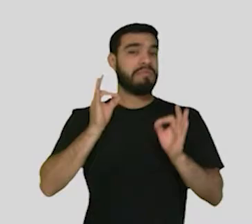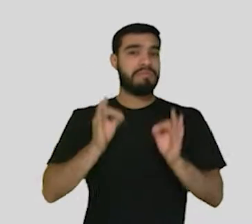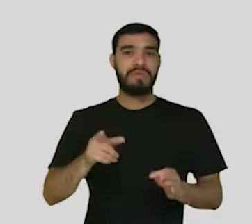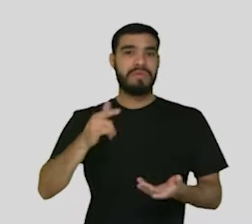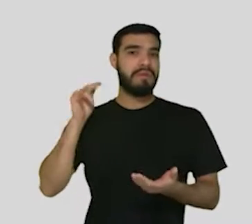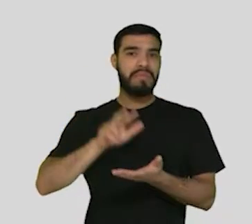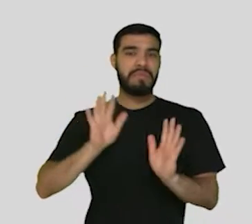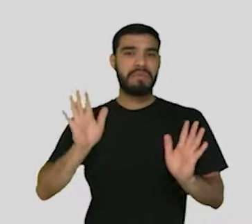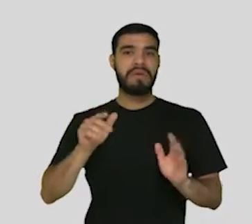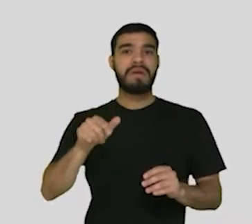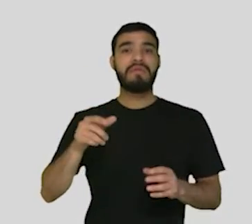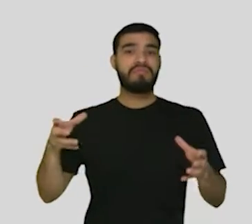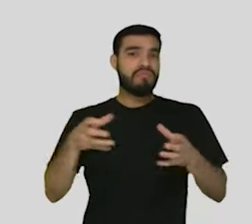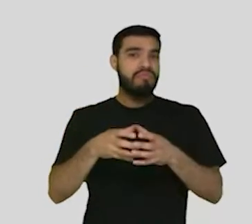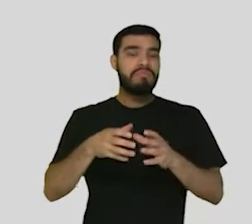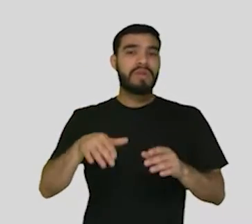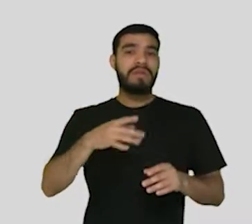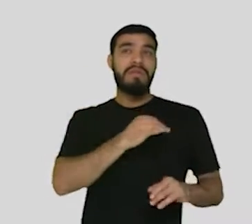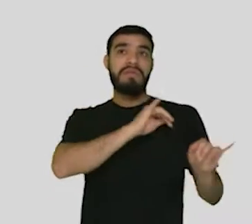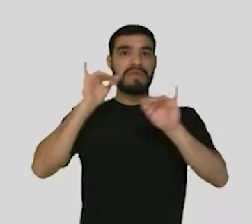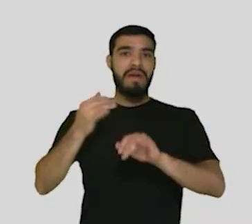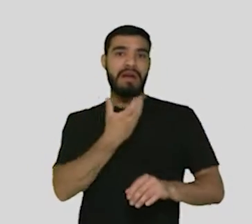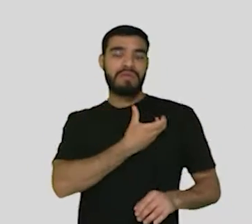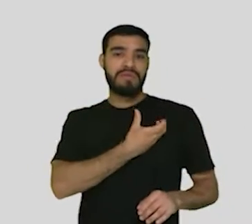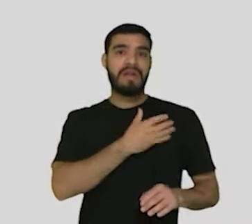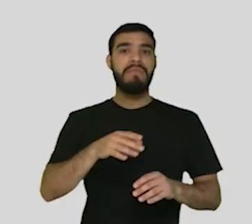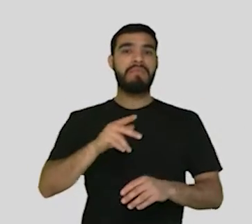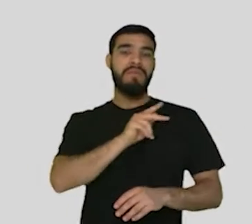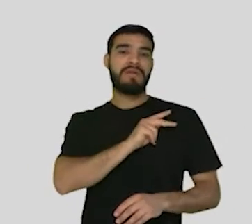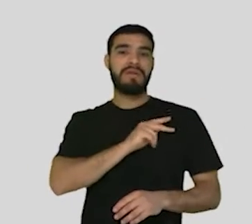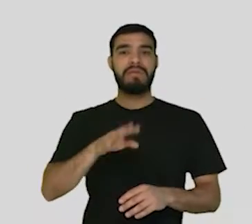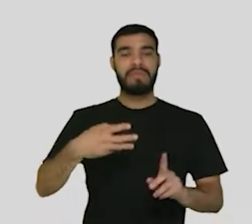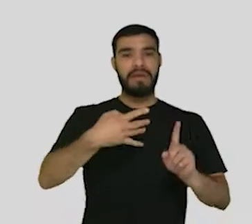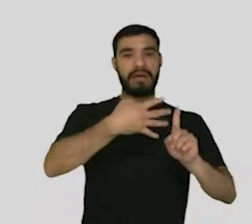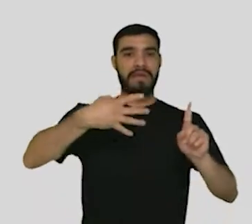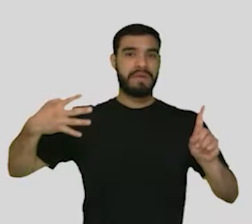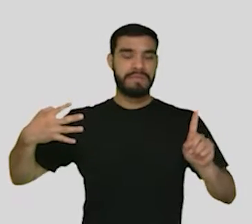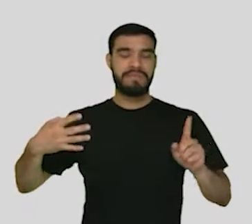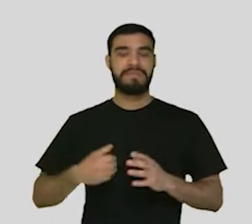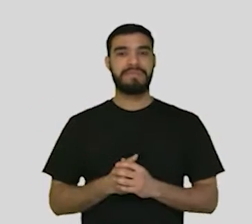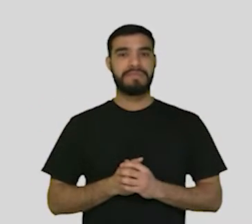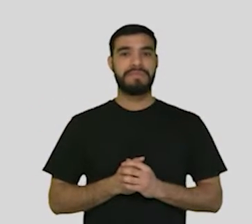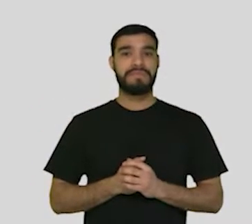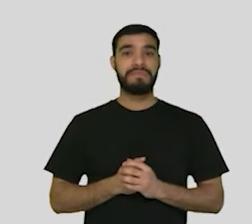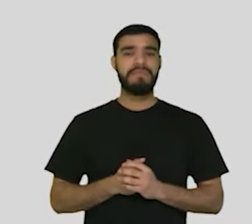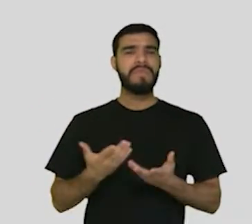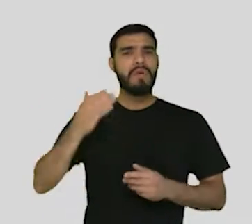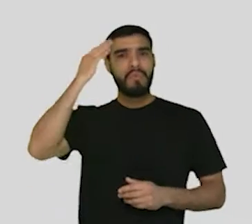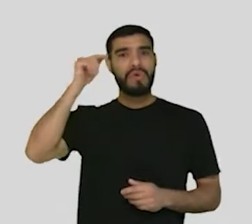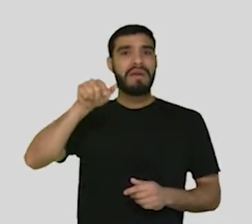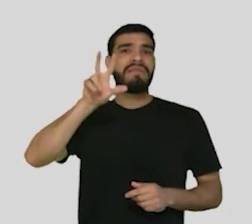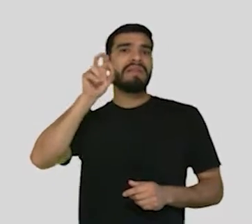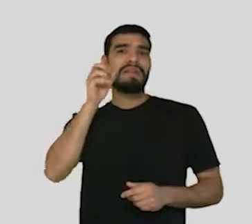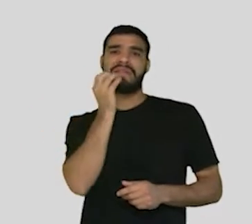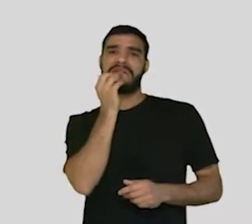septiembre, Cuba co atupe en guananingo, peba ja epitin ara oye güero mando a jape, derecho ore coba coba